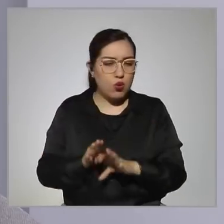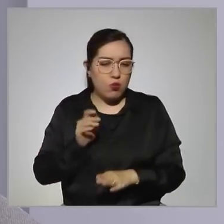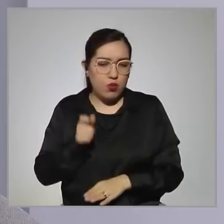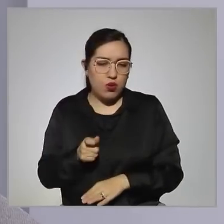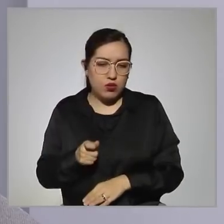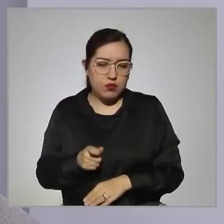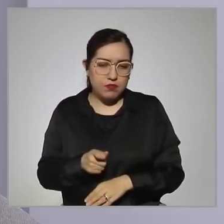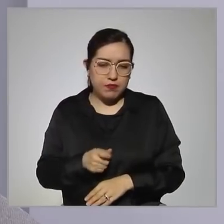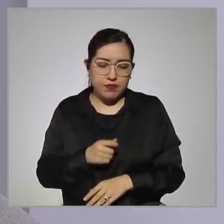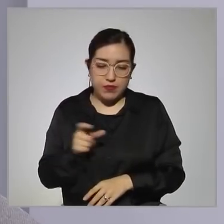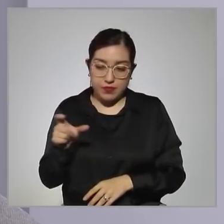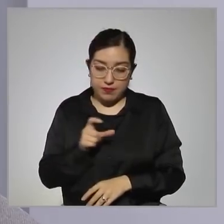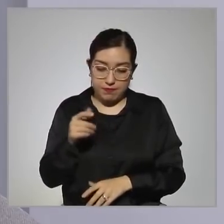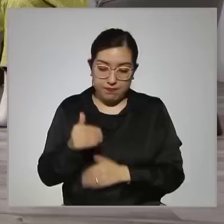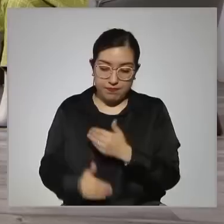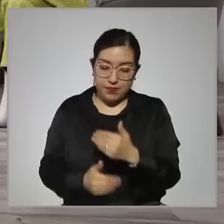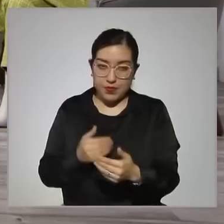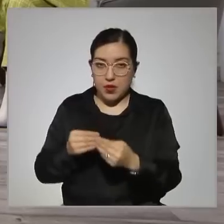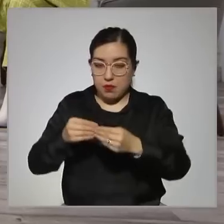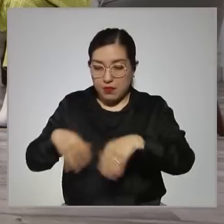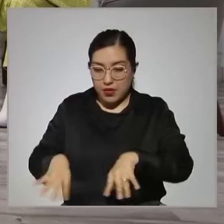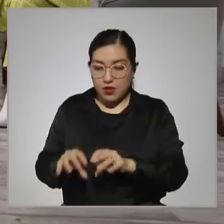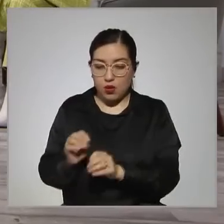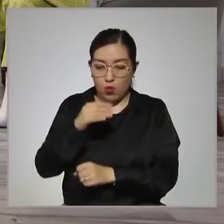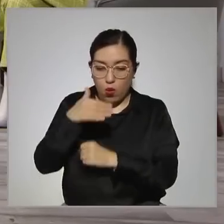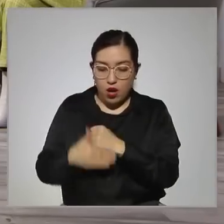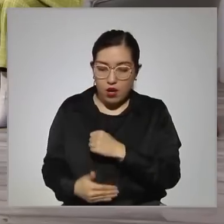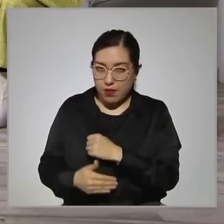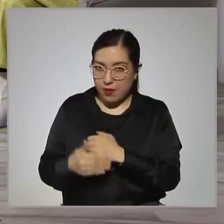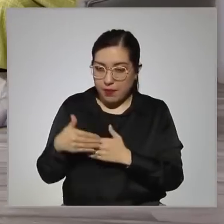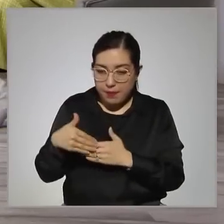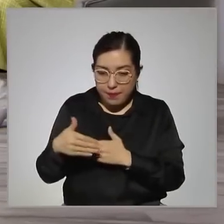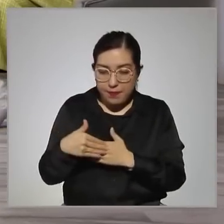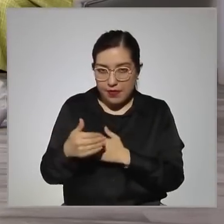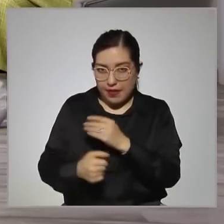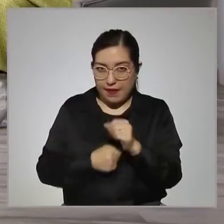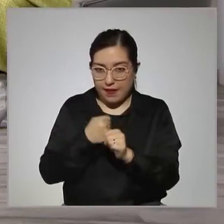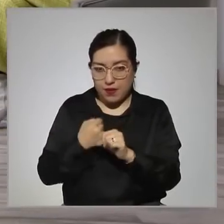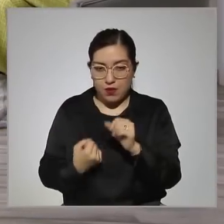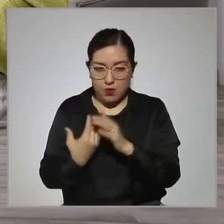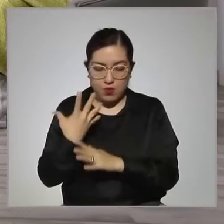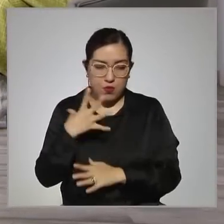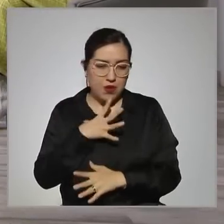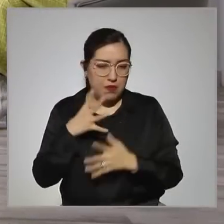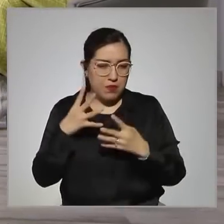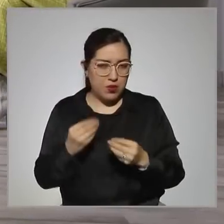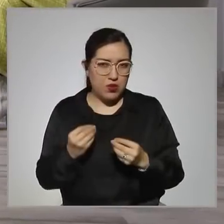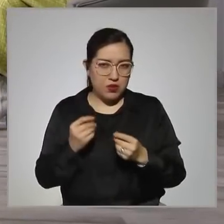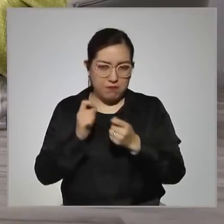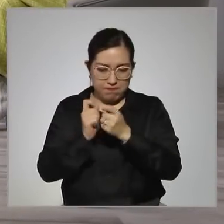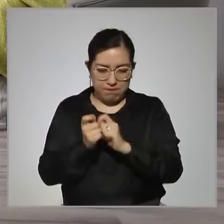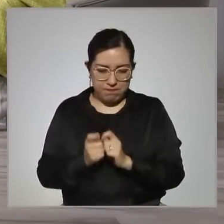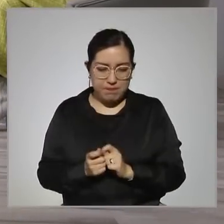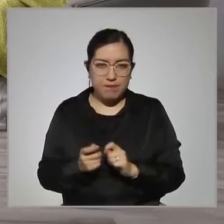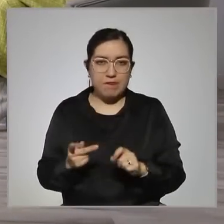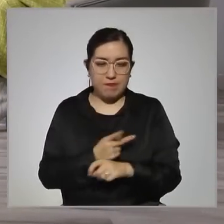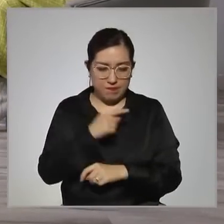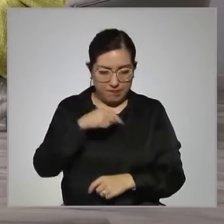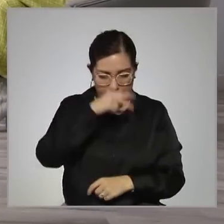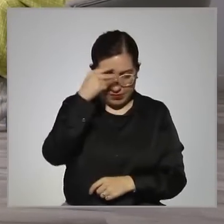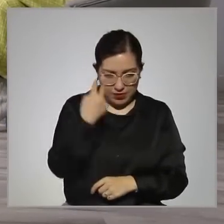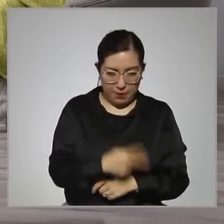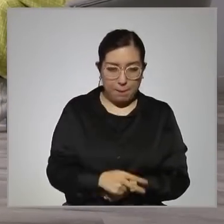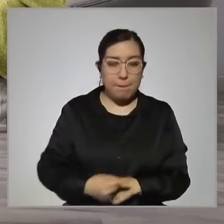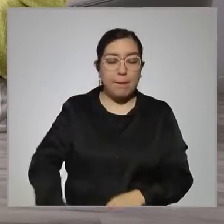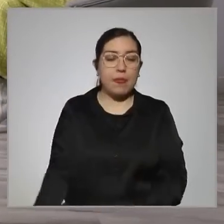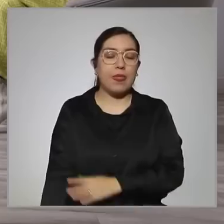nos estamos acercando, por ejemplo, al Año Nuevo. Hay una infinidad de lecturas, ¿no? De hecho, en México se dice que quiénes van a ser los que